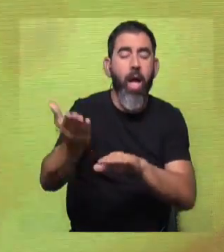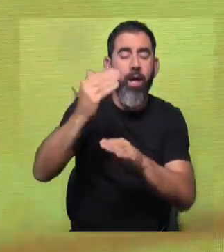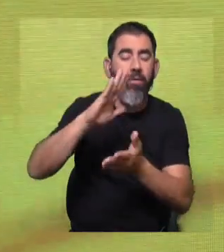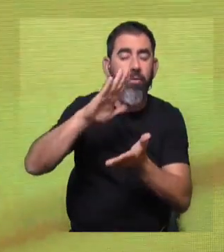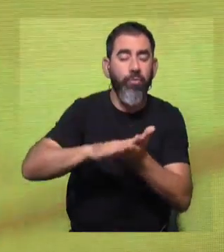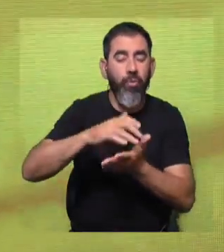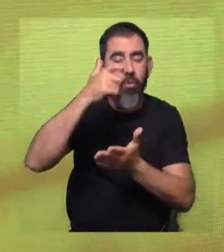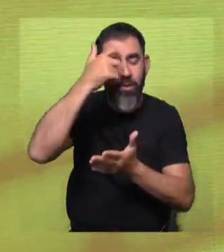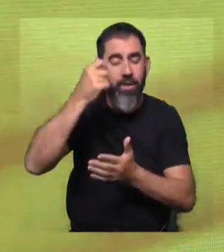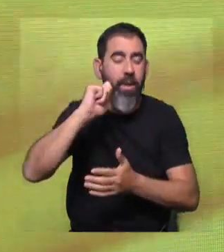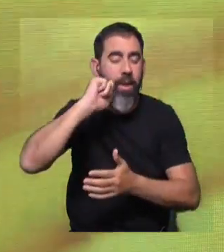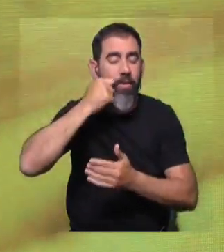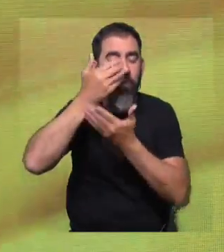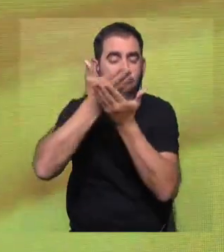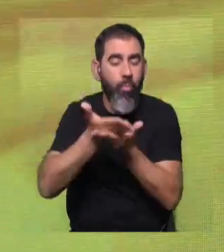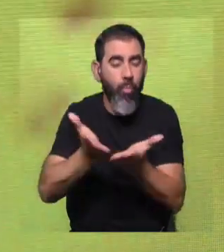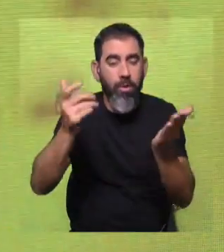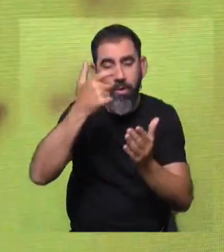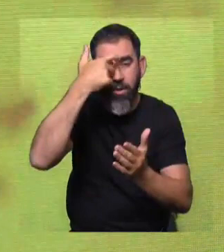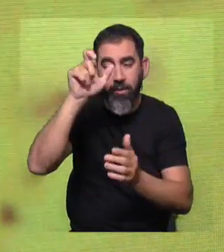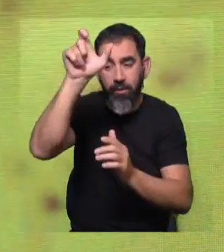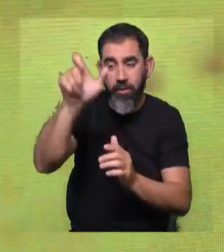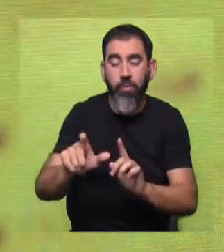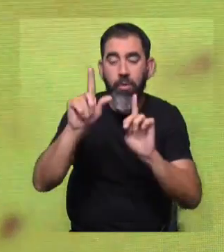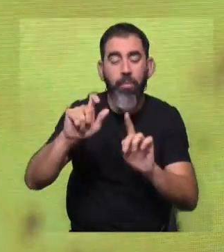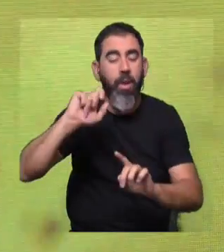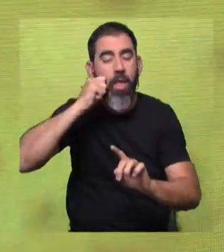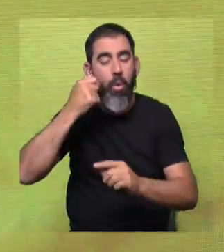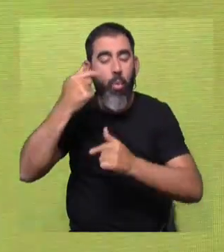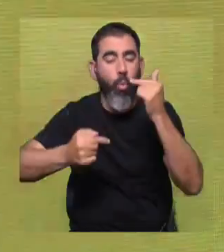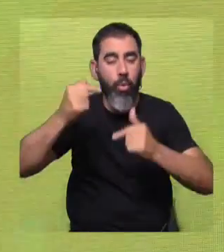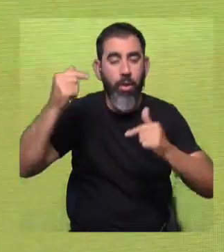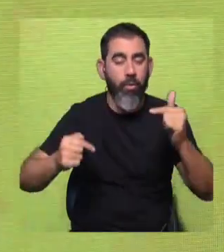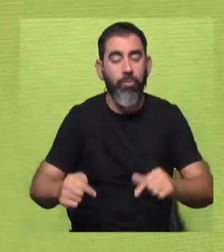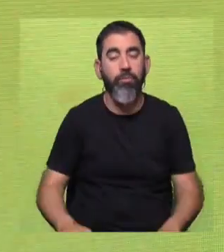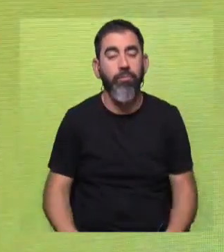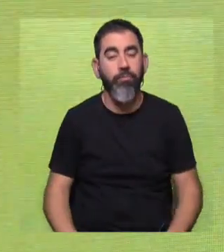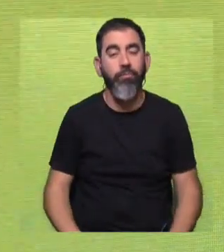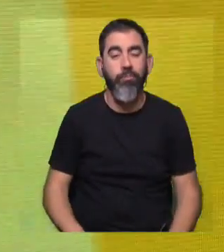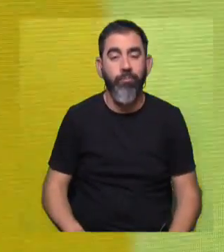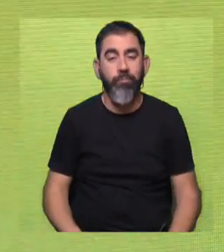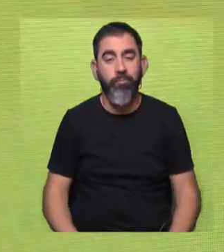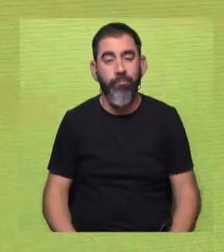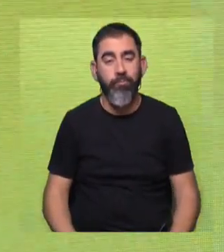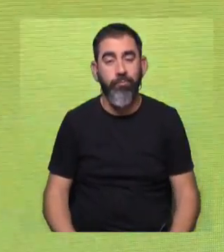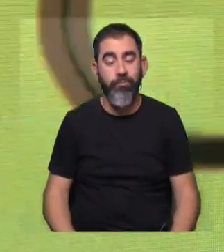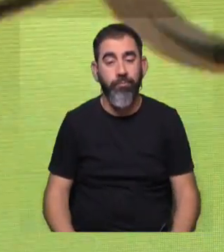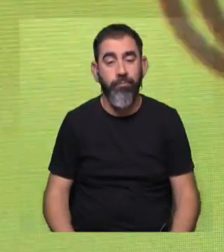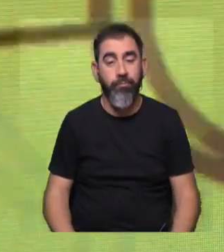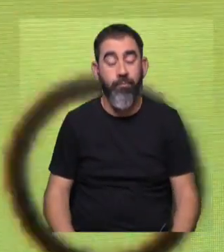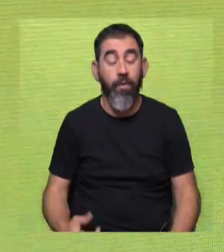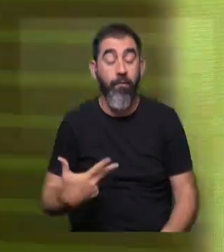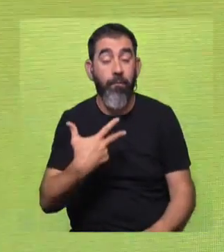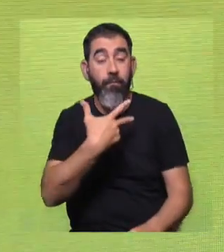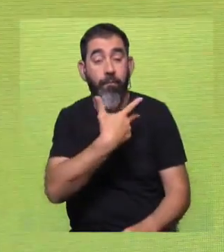y es muy lindo, mostrar que los científicos también tienen hobbies, pasiones y cosas que los atraen. Y cuando hablamos de vacunas,